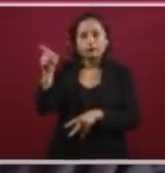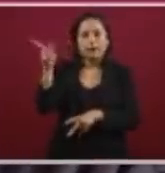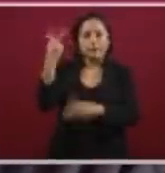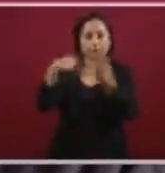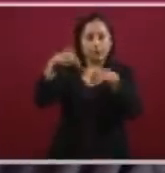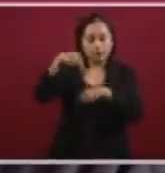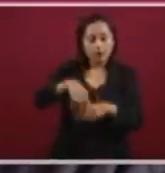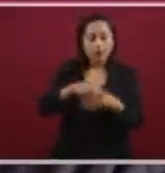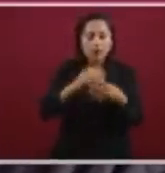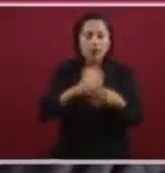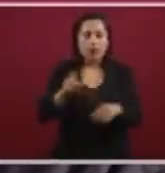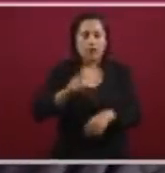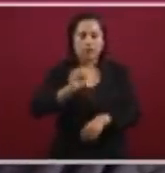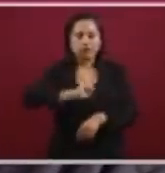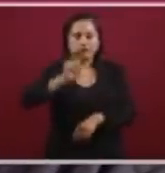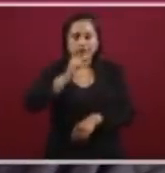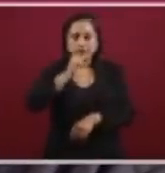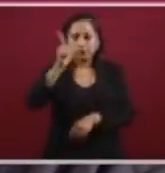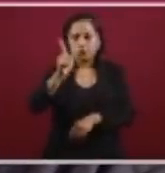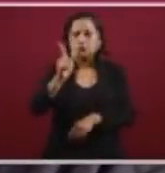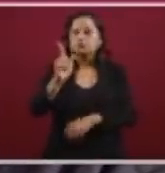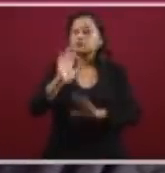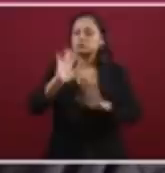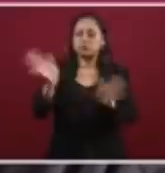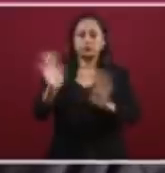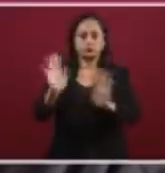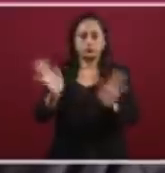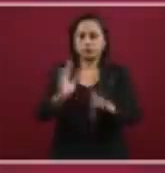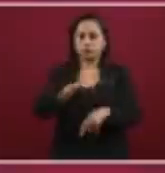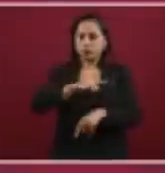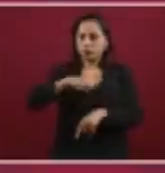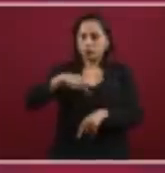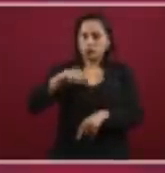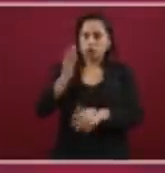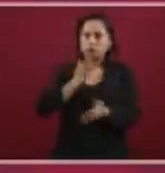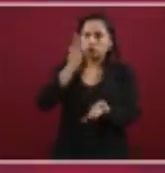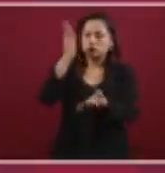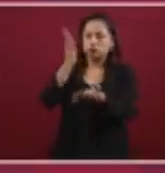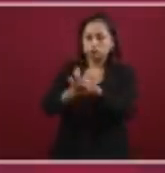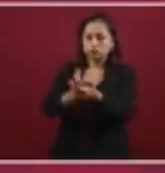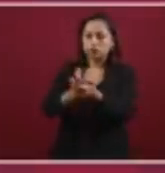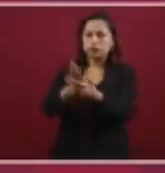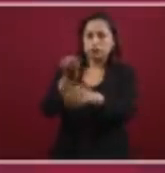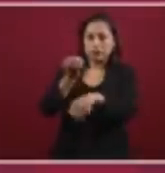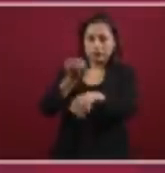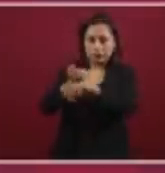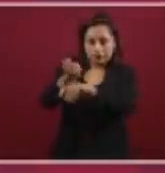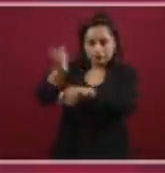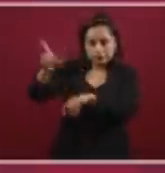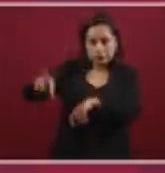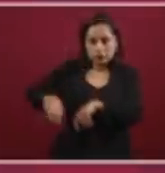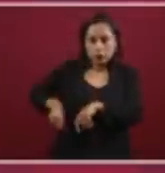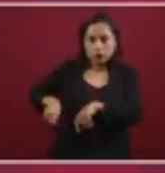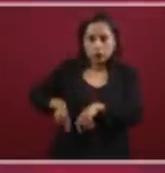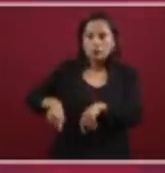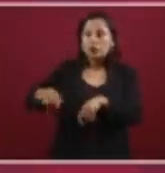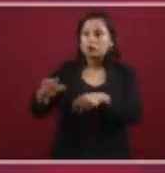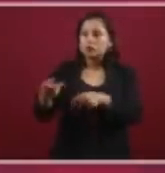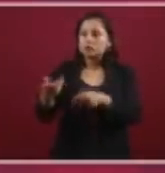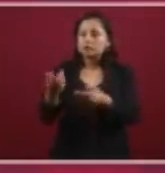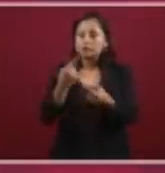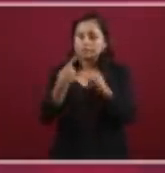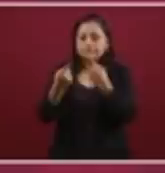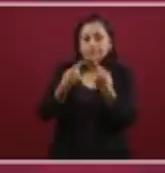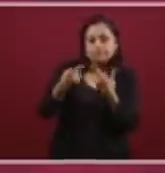ya se llegó a un acuerdo a un convenio con el gobierno del estado de nayarit la comisión federal